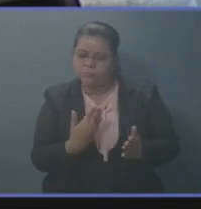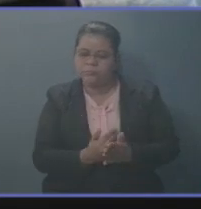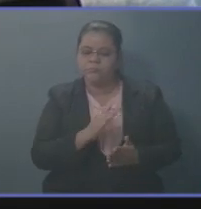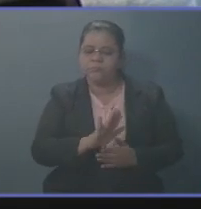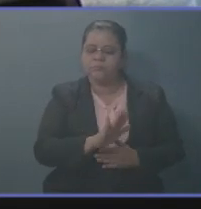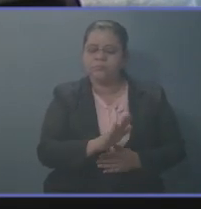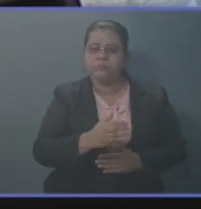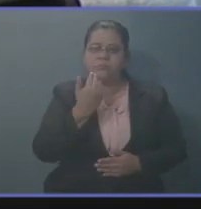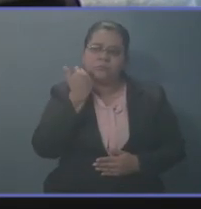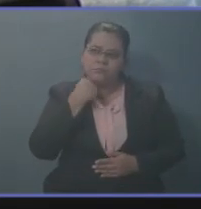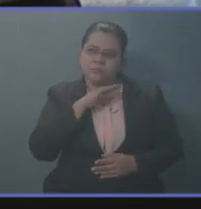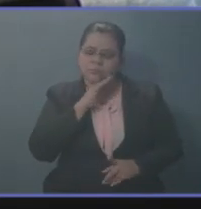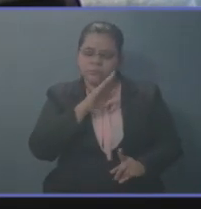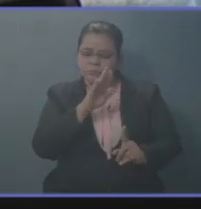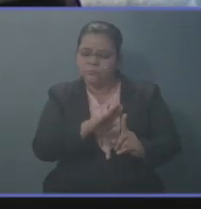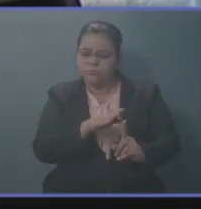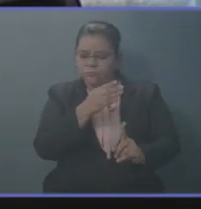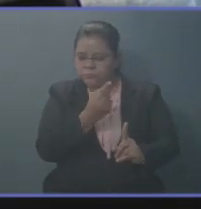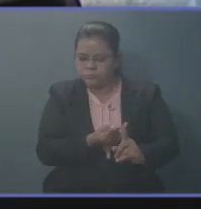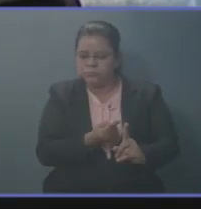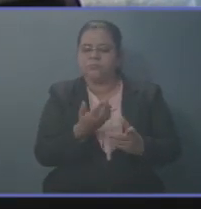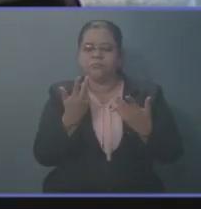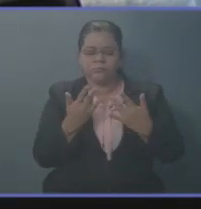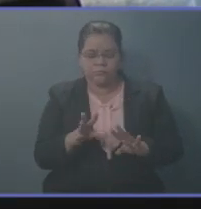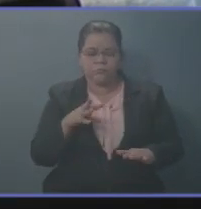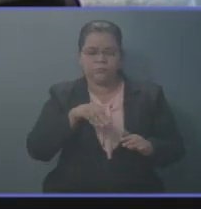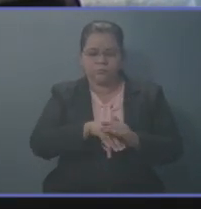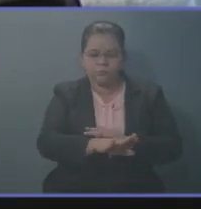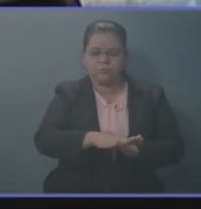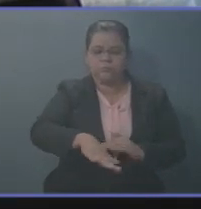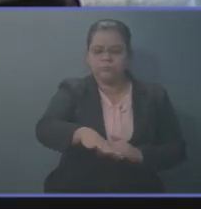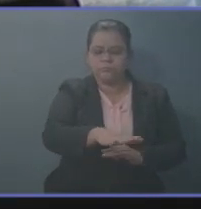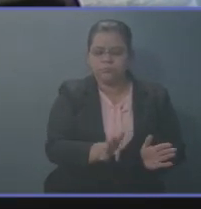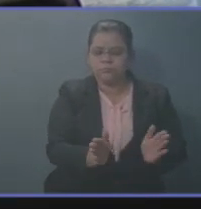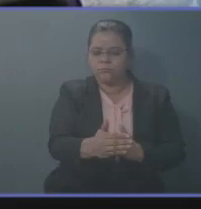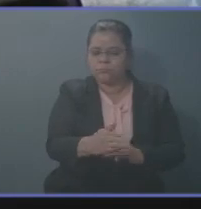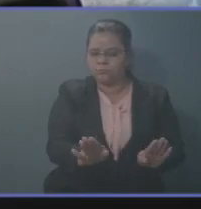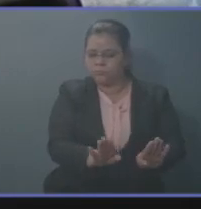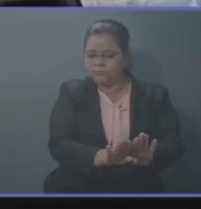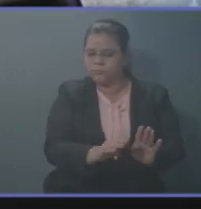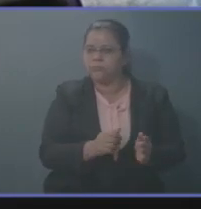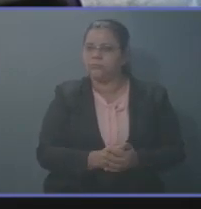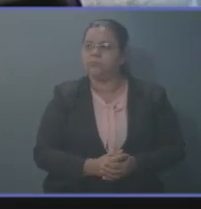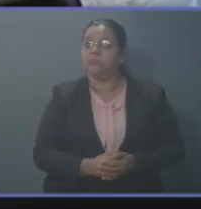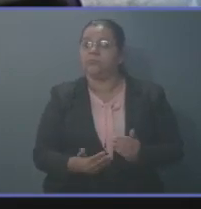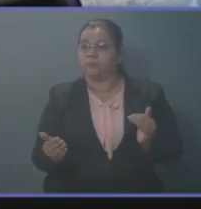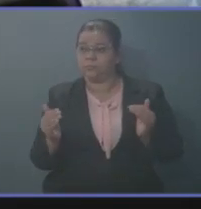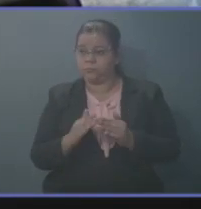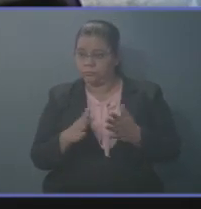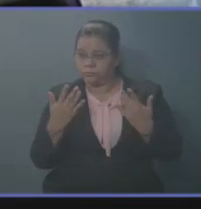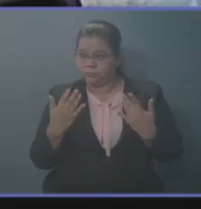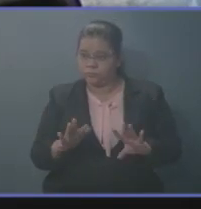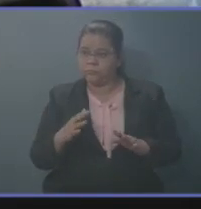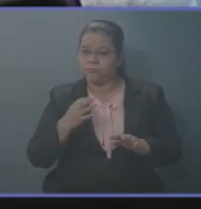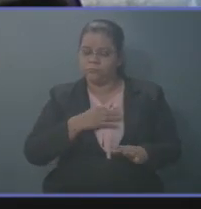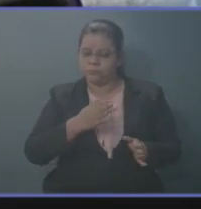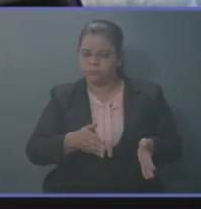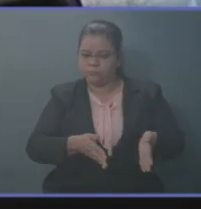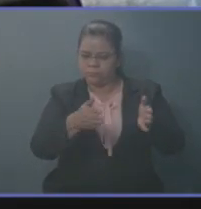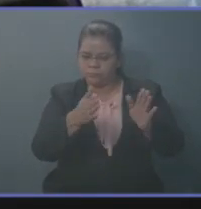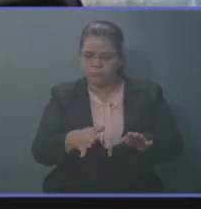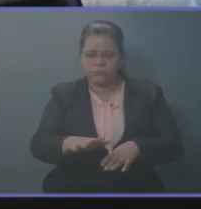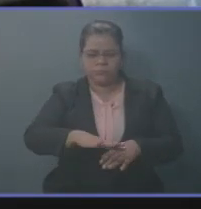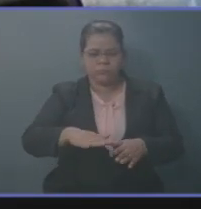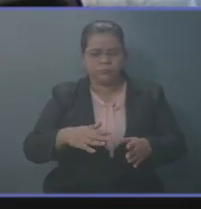crónicas de las personas que se encuentran cumpliendo cuarentena en dichos centros. También deberán contar con infraestructura, servicios